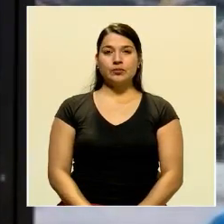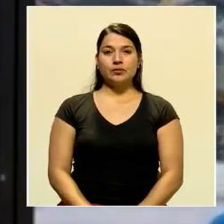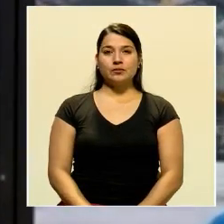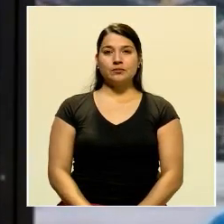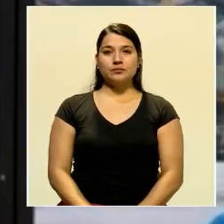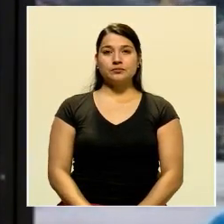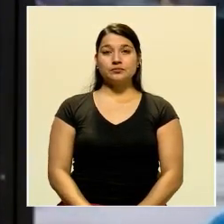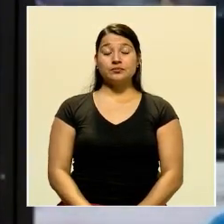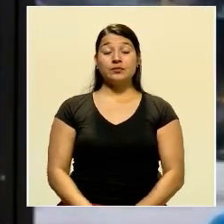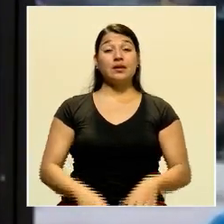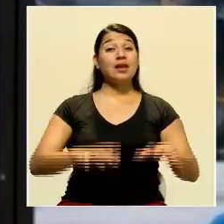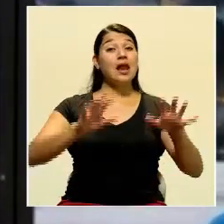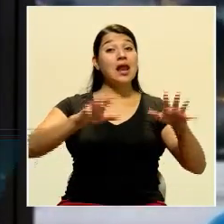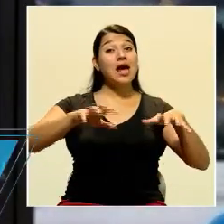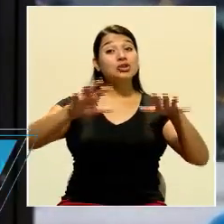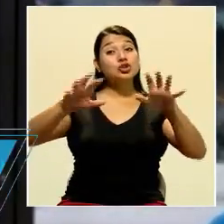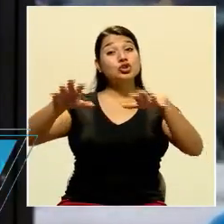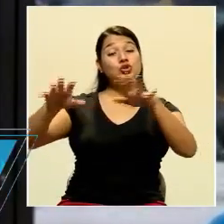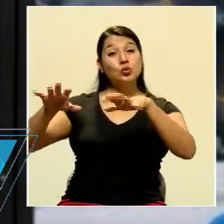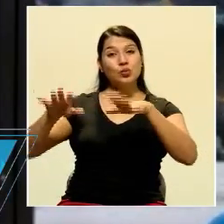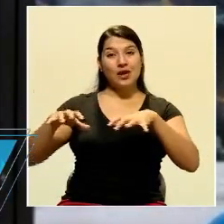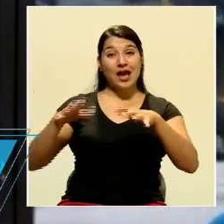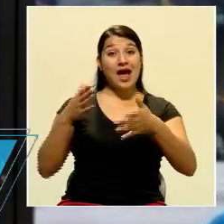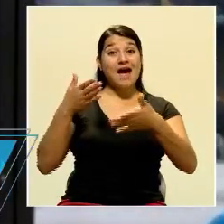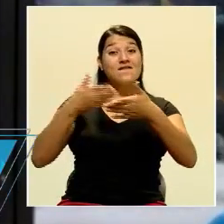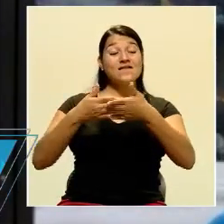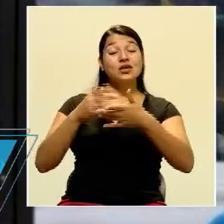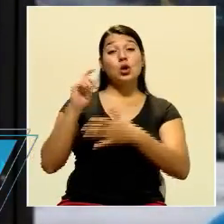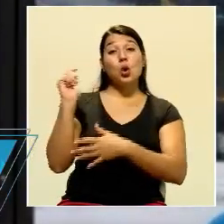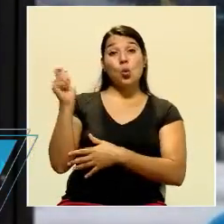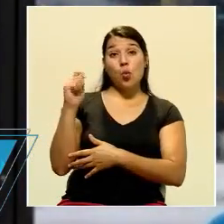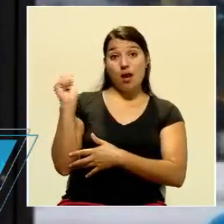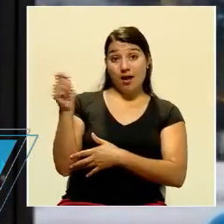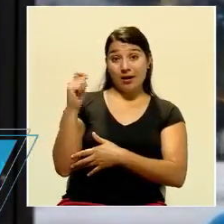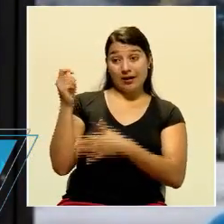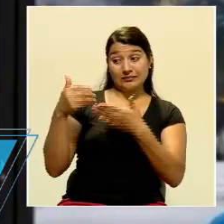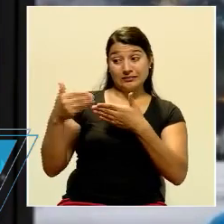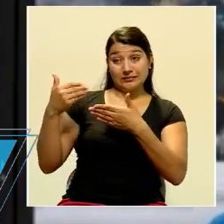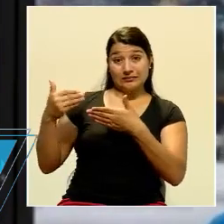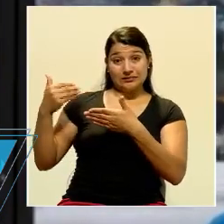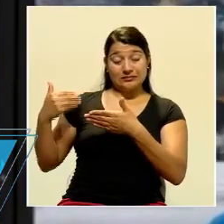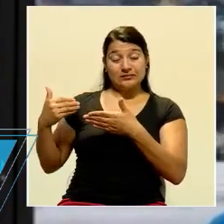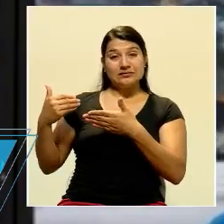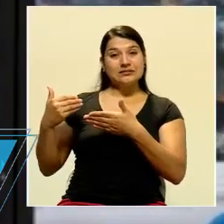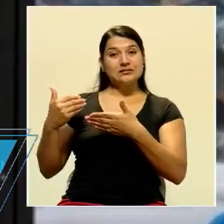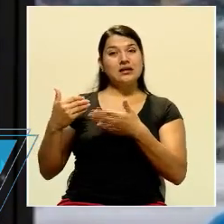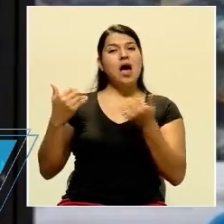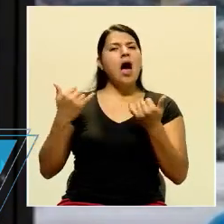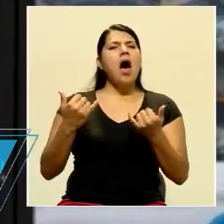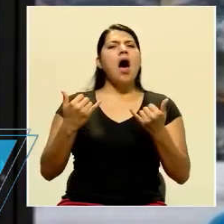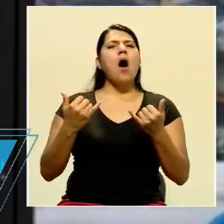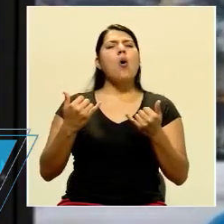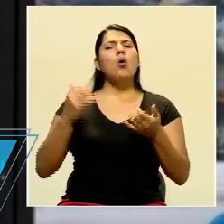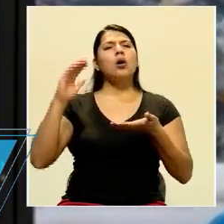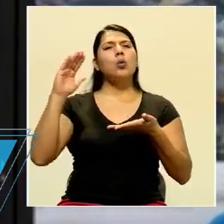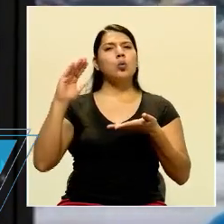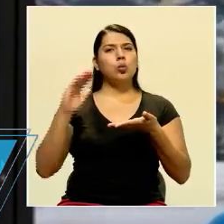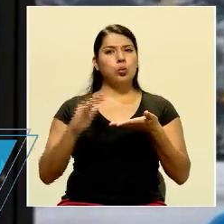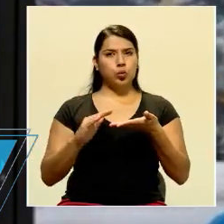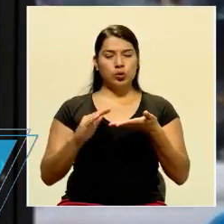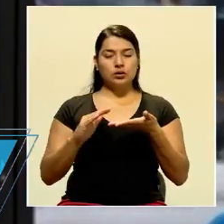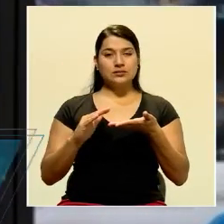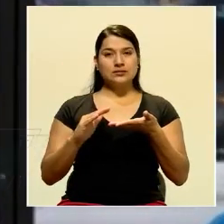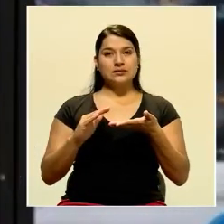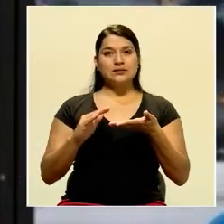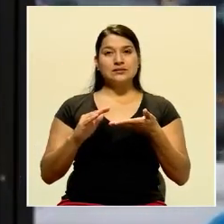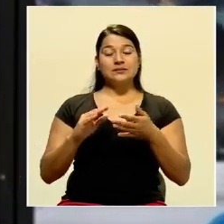Las condiciones lluviosas que afectaron la provincia de Guanacaste en los últimos días han disminuido paulatinamente a lo